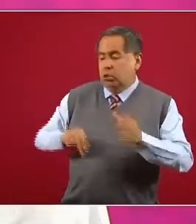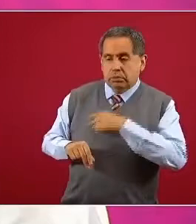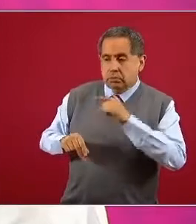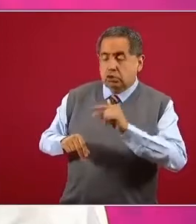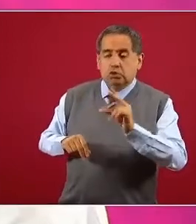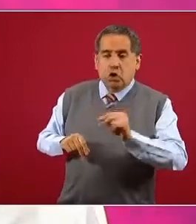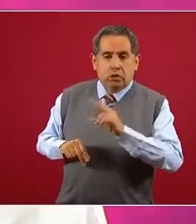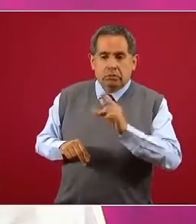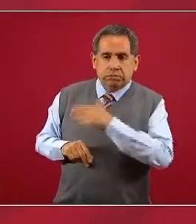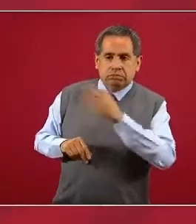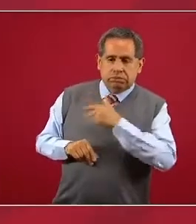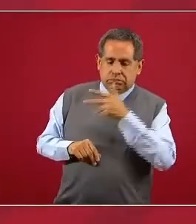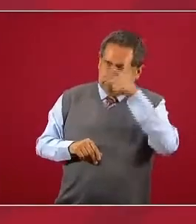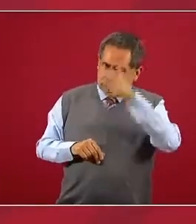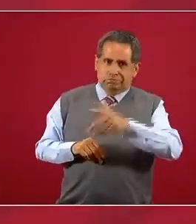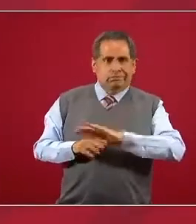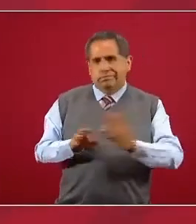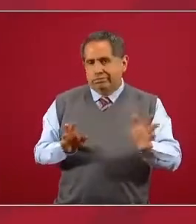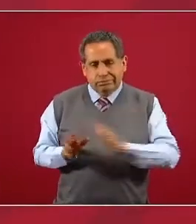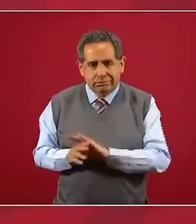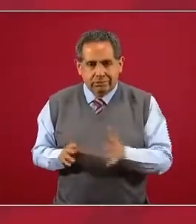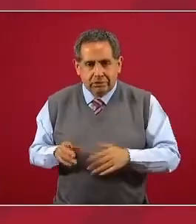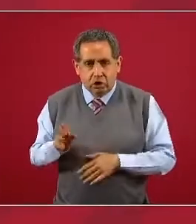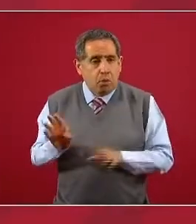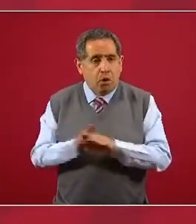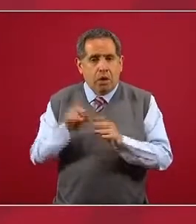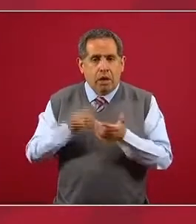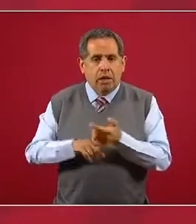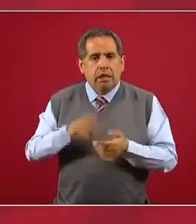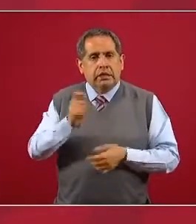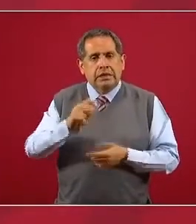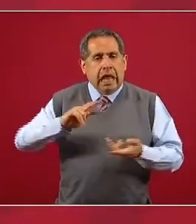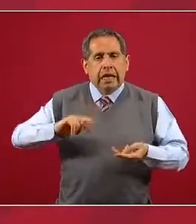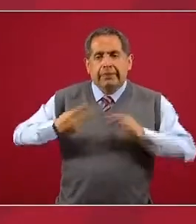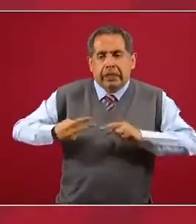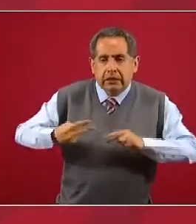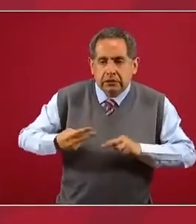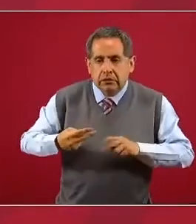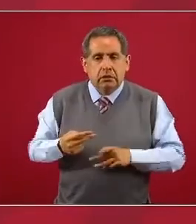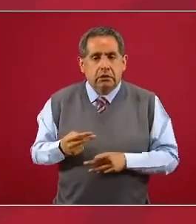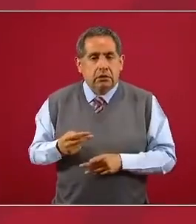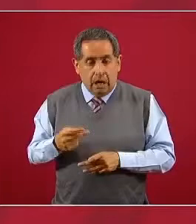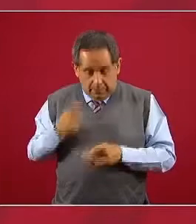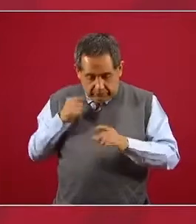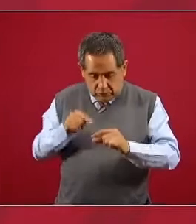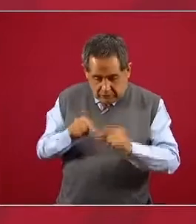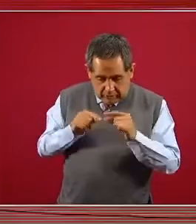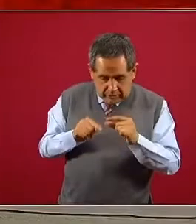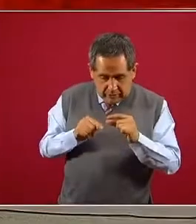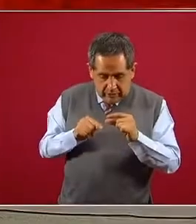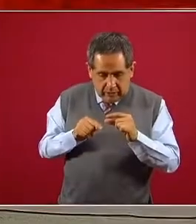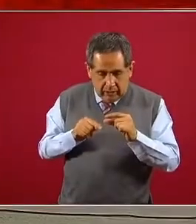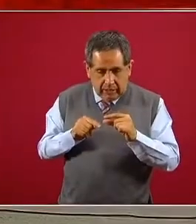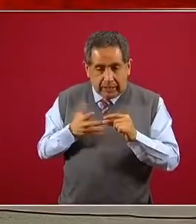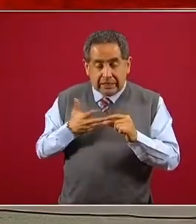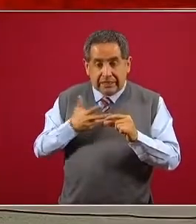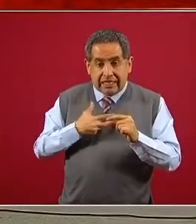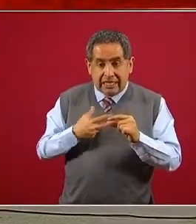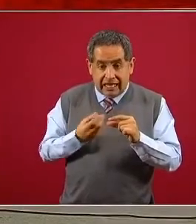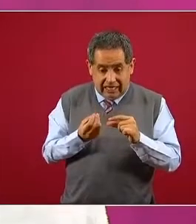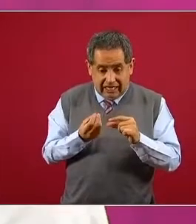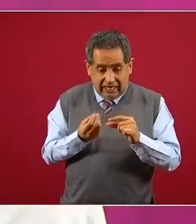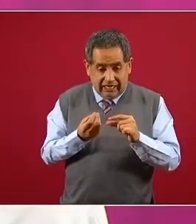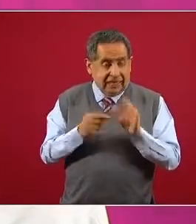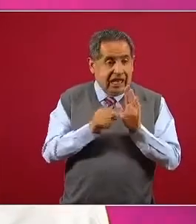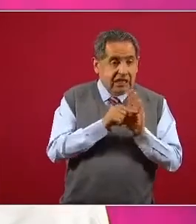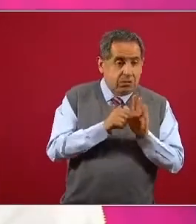rápida. Y nos llamó mucho la atención porque lo estaba haciendo exactamente al revés. La persona positiva no le dejaba subir, la persona negativa le